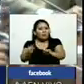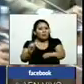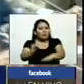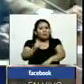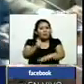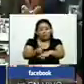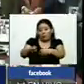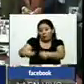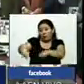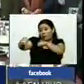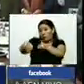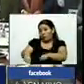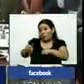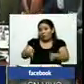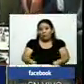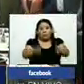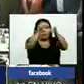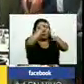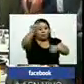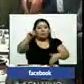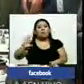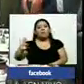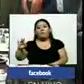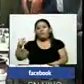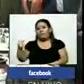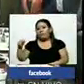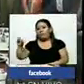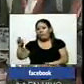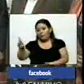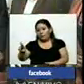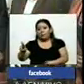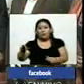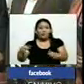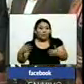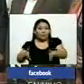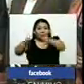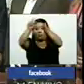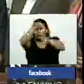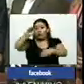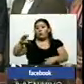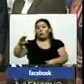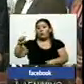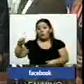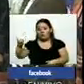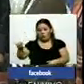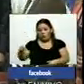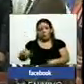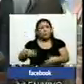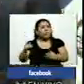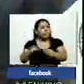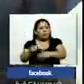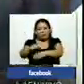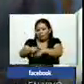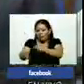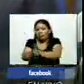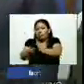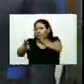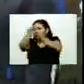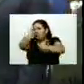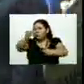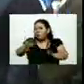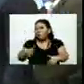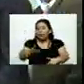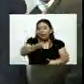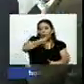de convenios con instituciones como la Fiscalía General de la República, Corte de Cuentas y la misma Asamblea Legislativa.